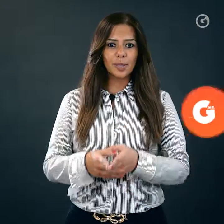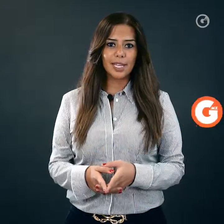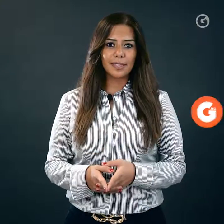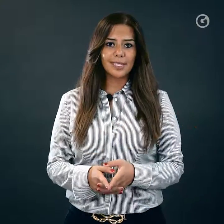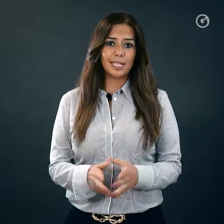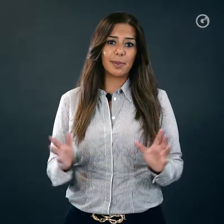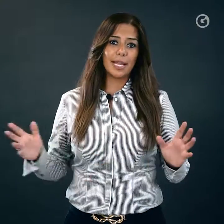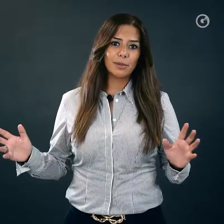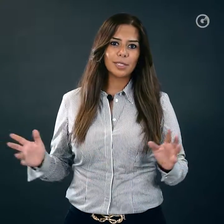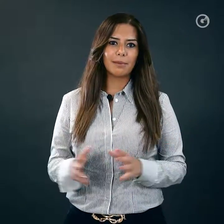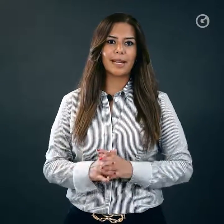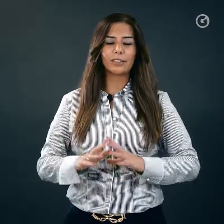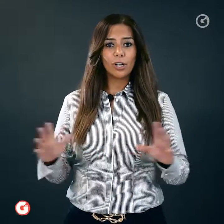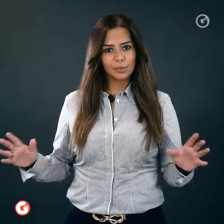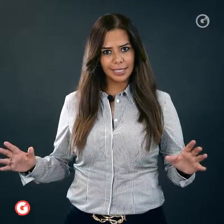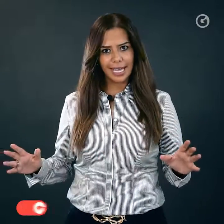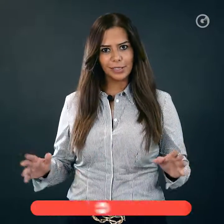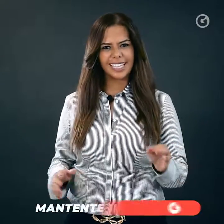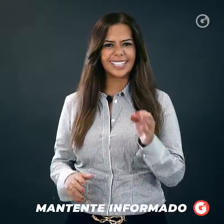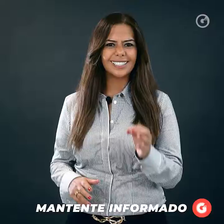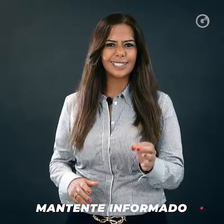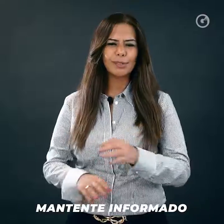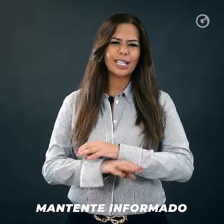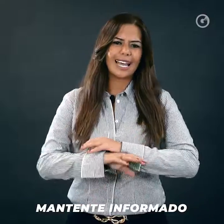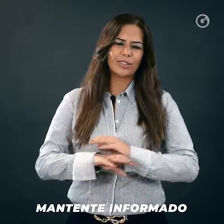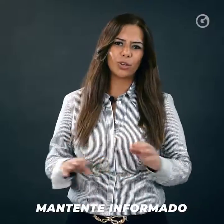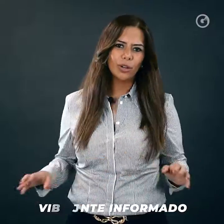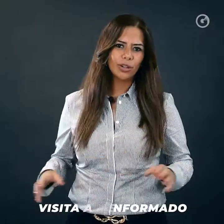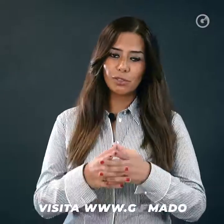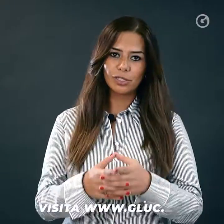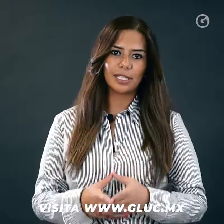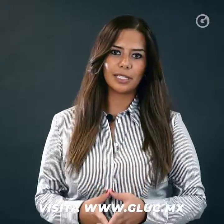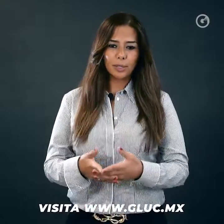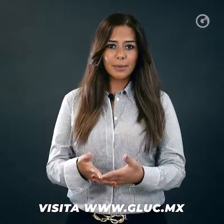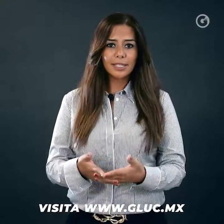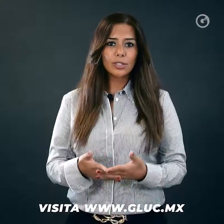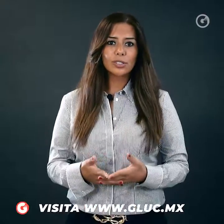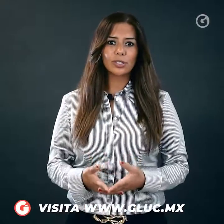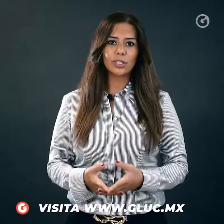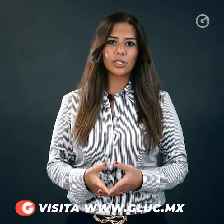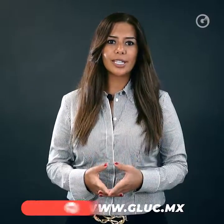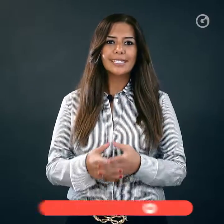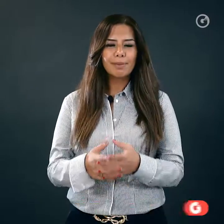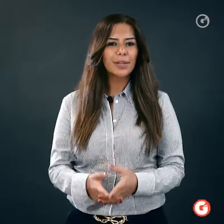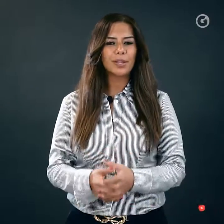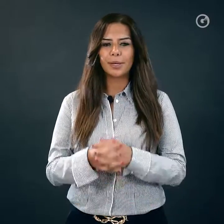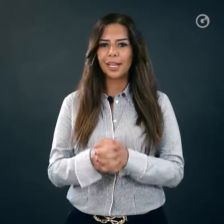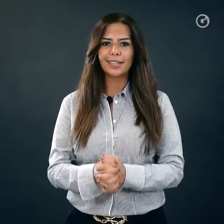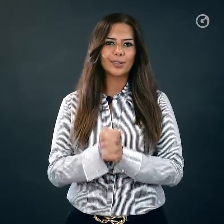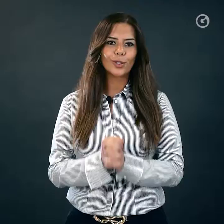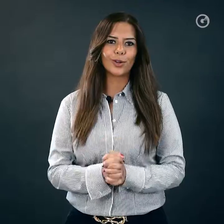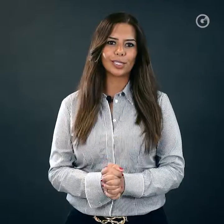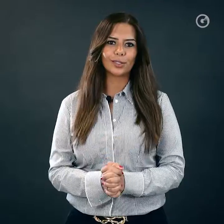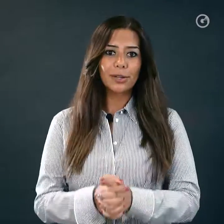Estemos pendientes y esperemos que para todos los mexicanos que resistimos a todo, no sea así. Por el bien de todos nosotros, espero de